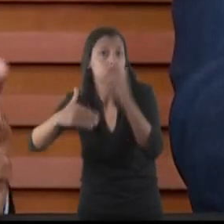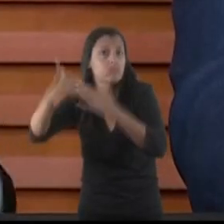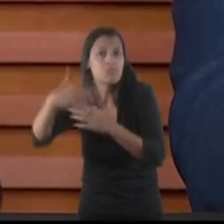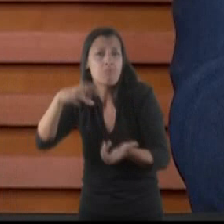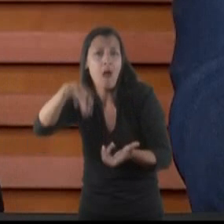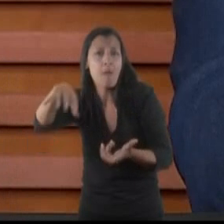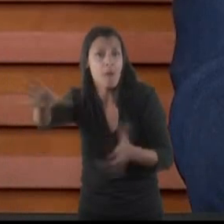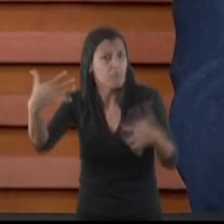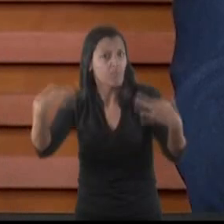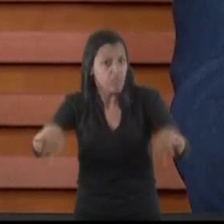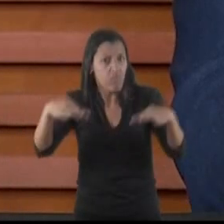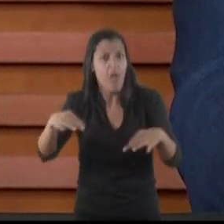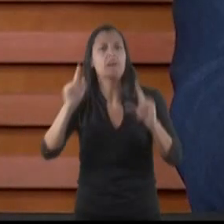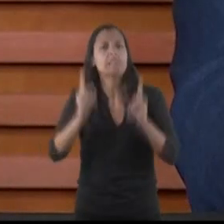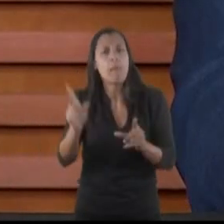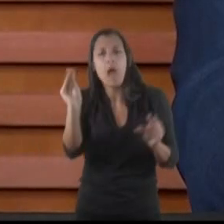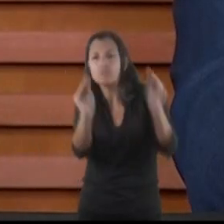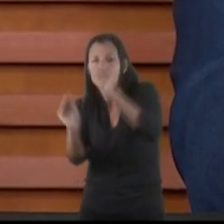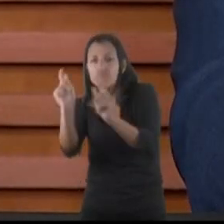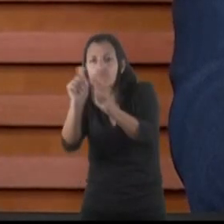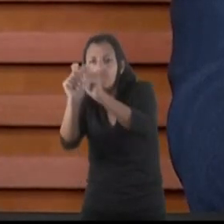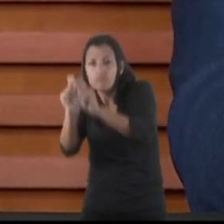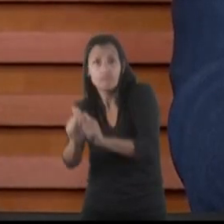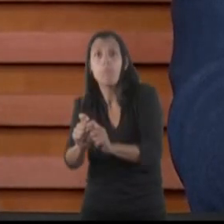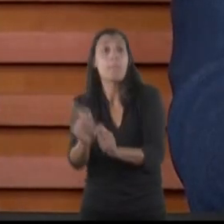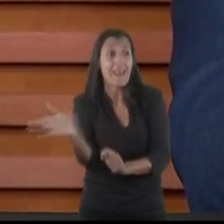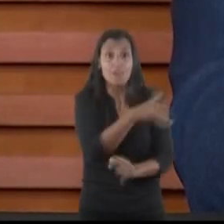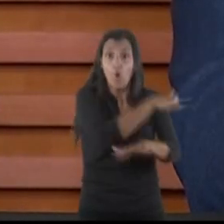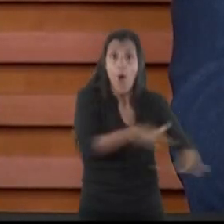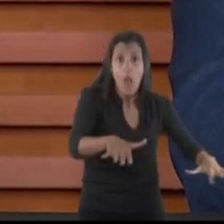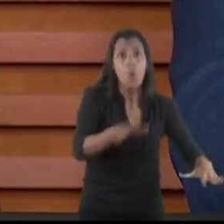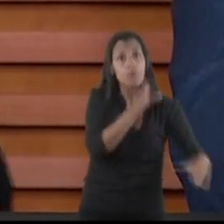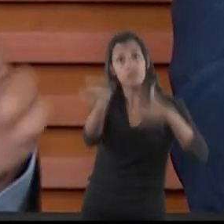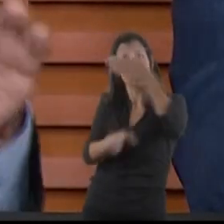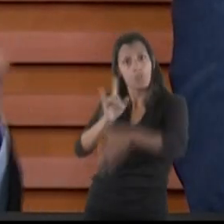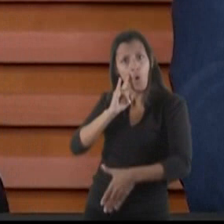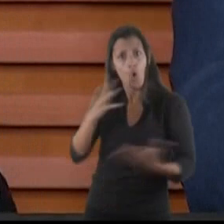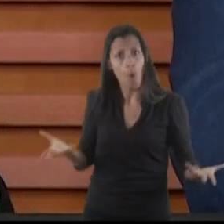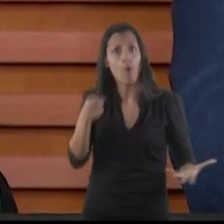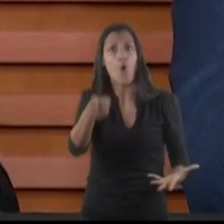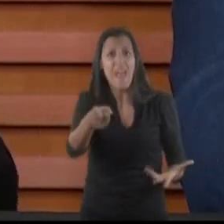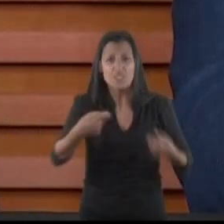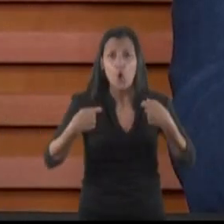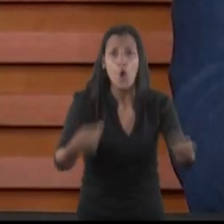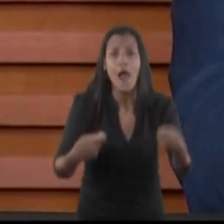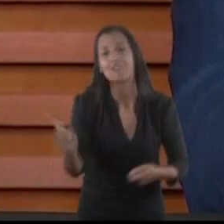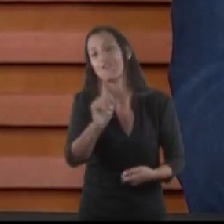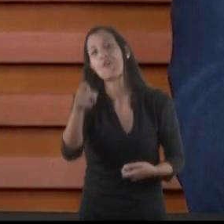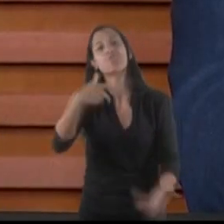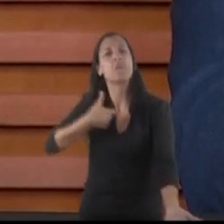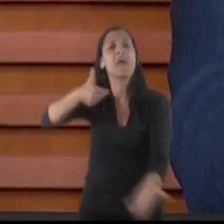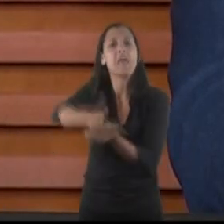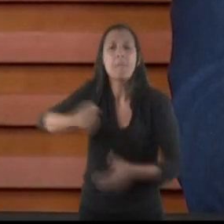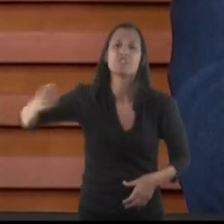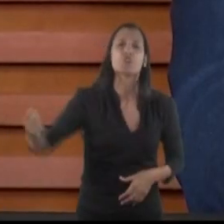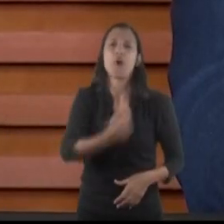condiciones edilicias y el confort de los que estudian y enseñan, vaya, eso no es un gasto, esa es la mejor inversión que